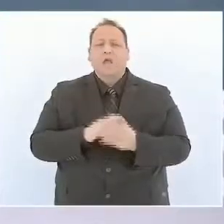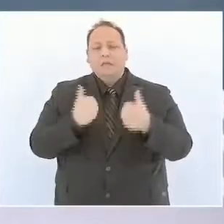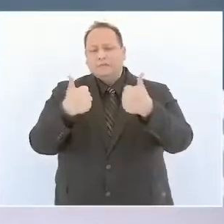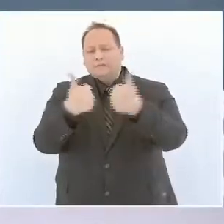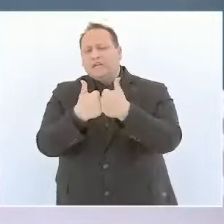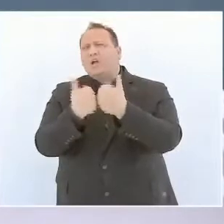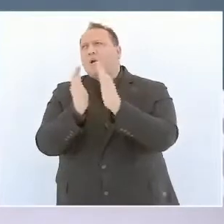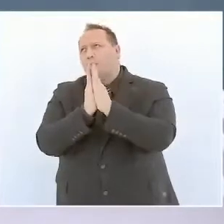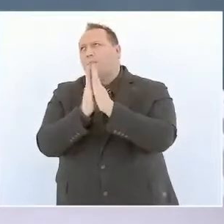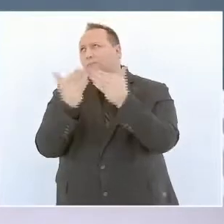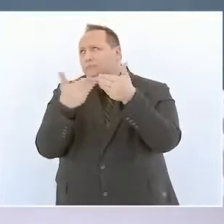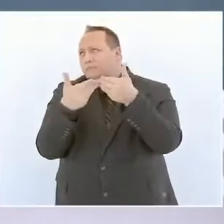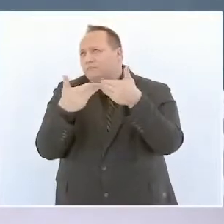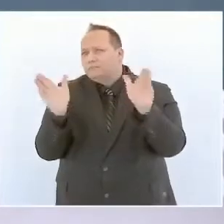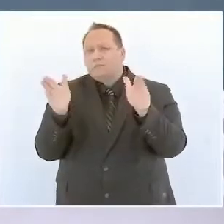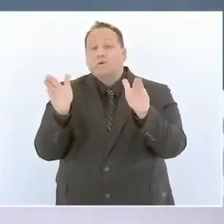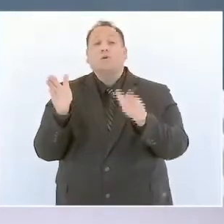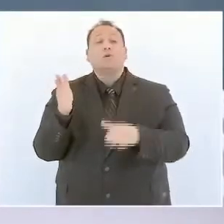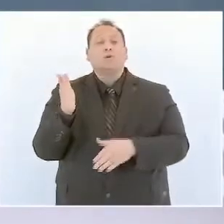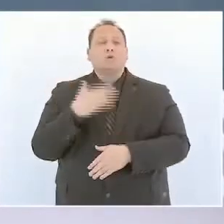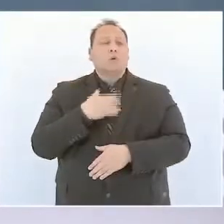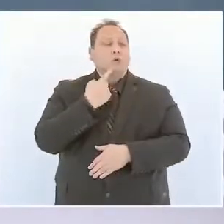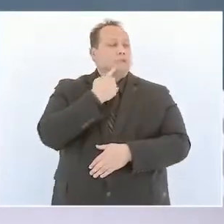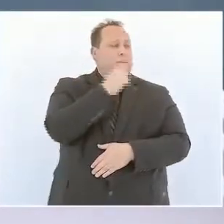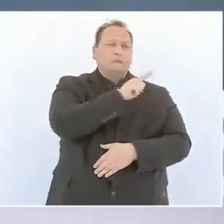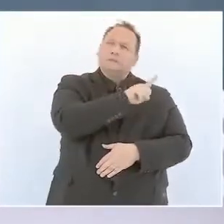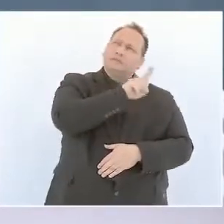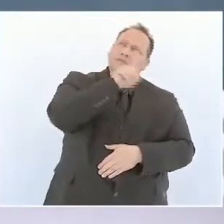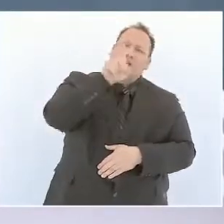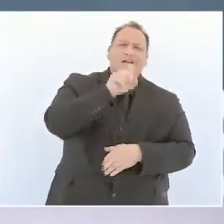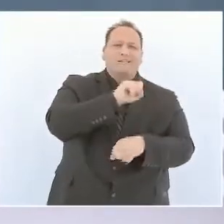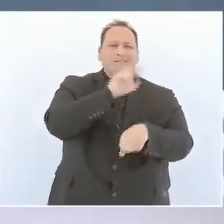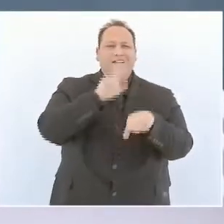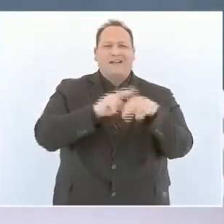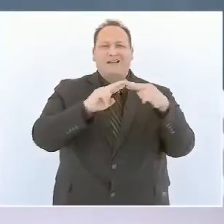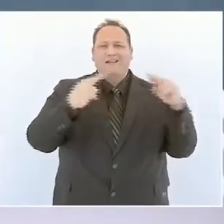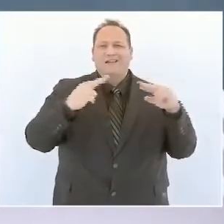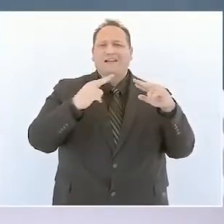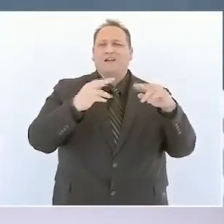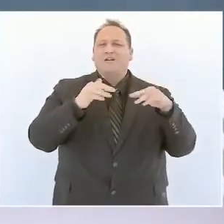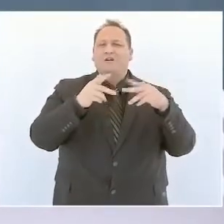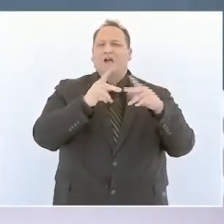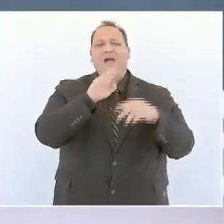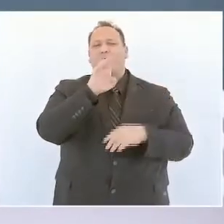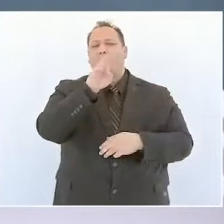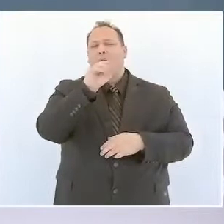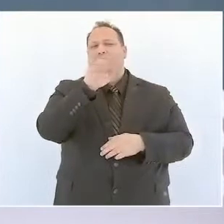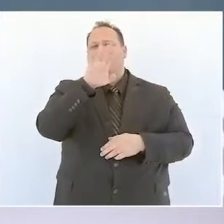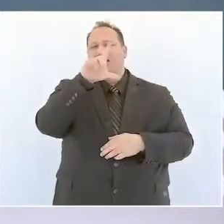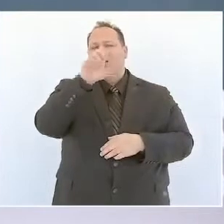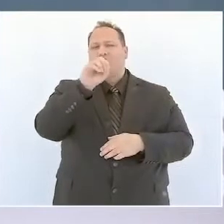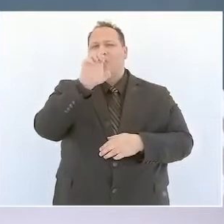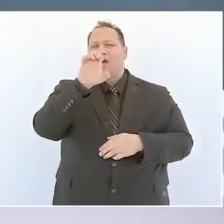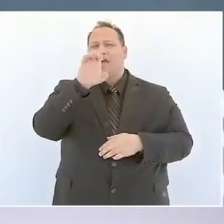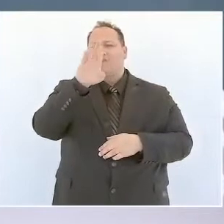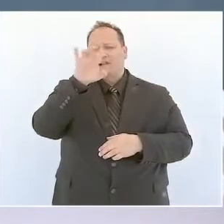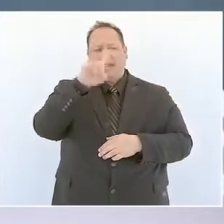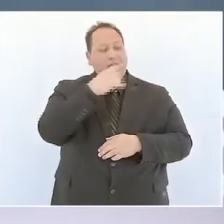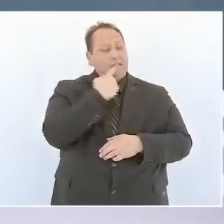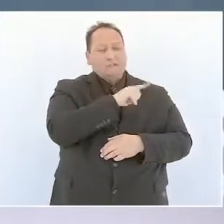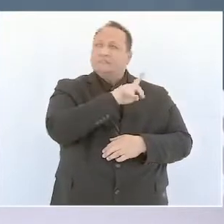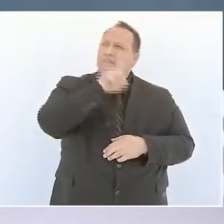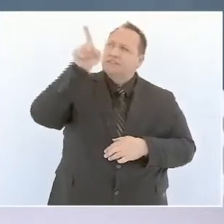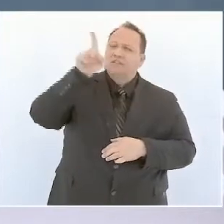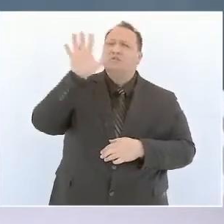la frontera. Ya di instrucciones al secretario de Relaciones Exteriores, Marcelo Ebrard, para